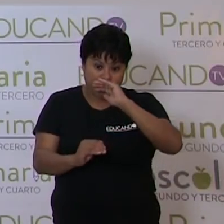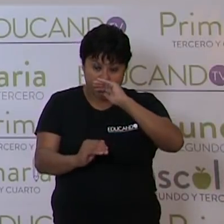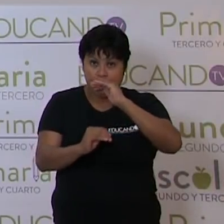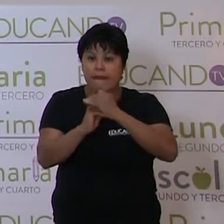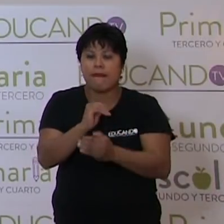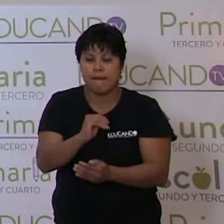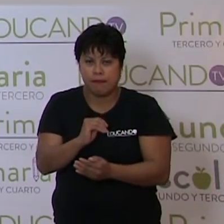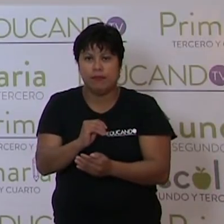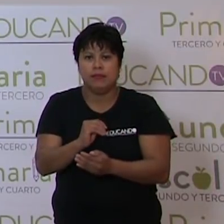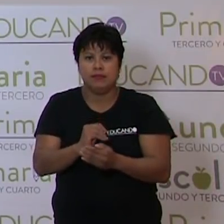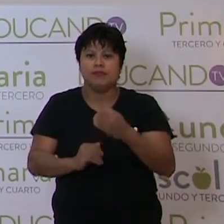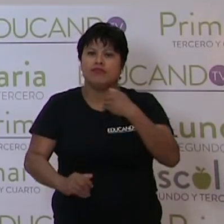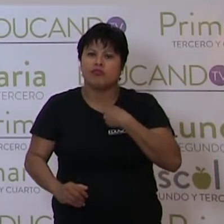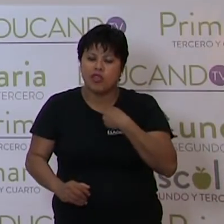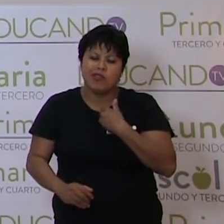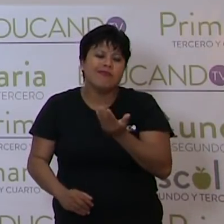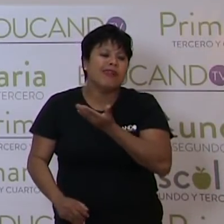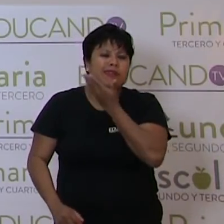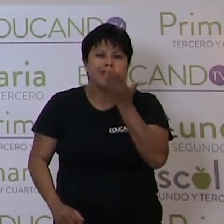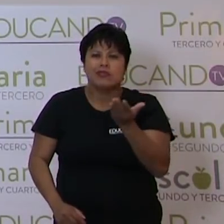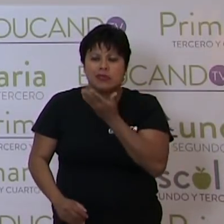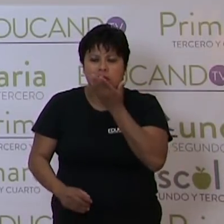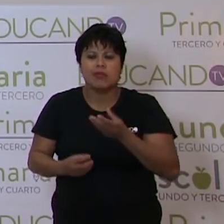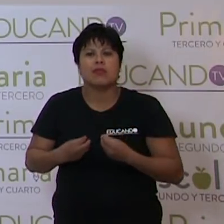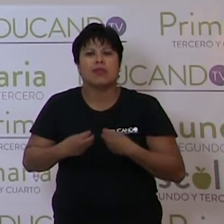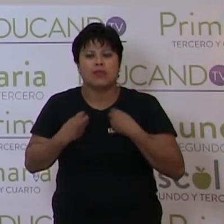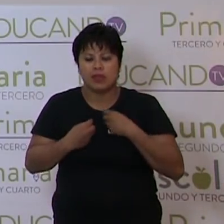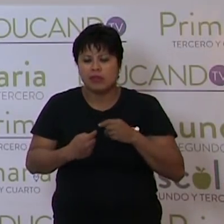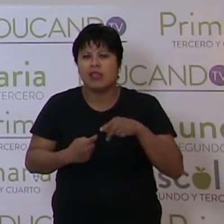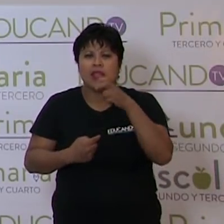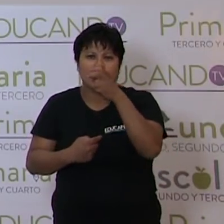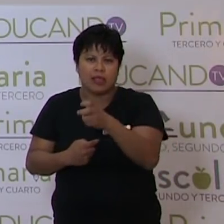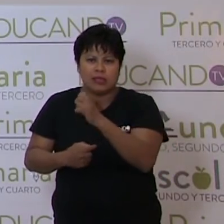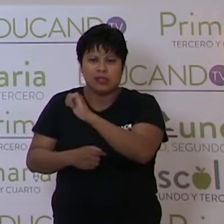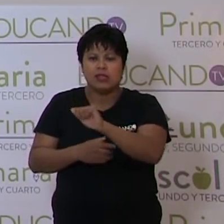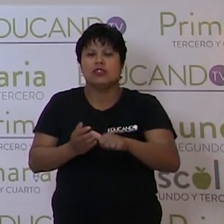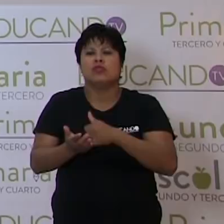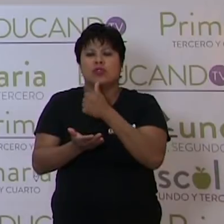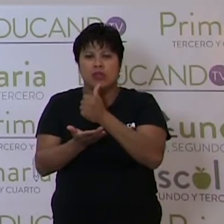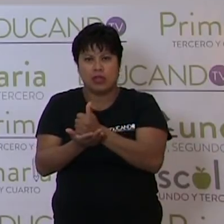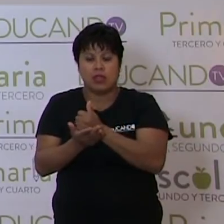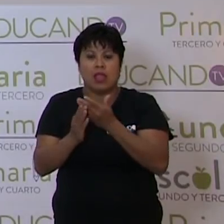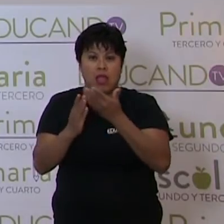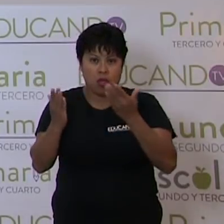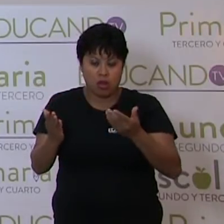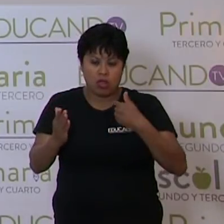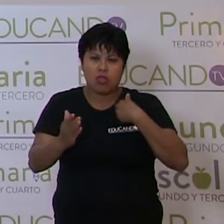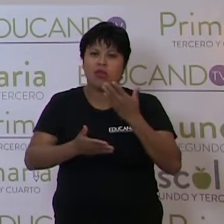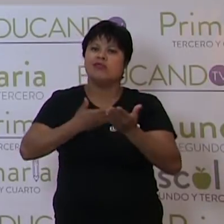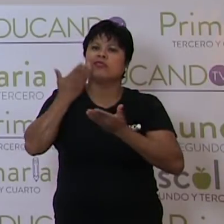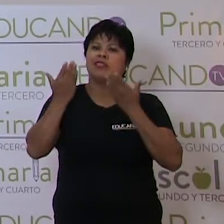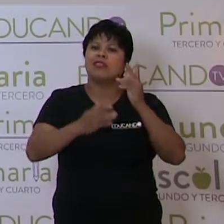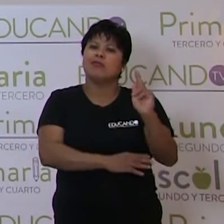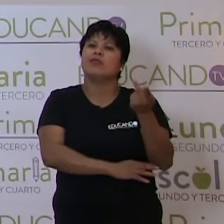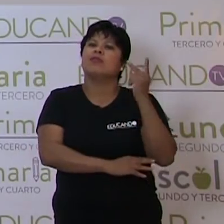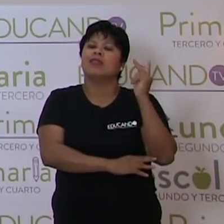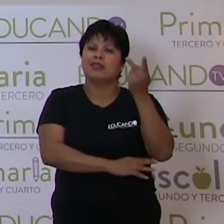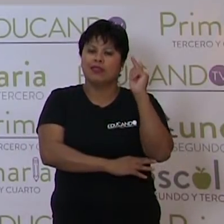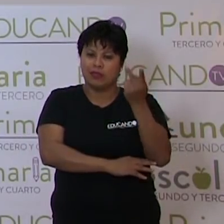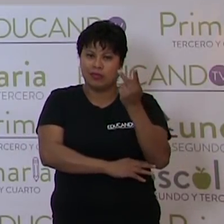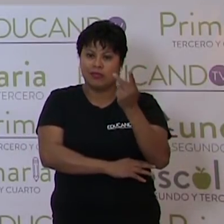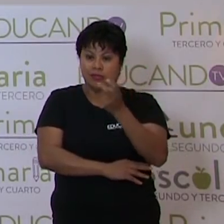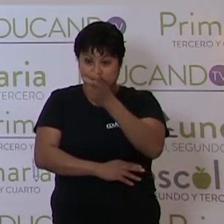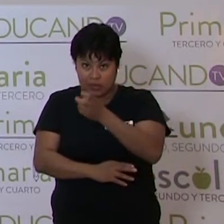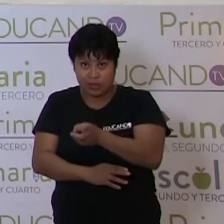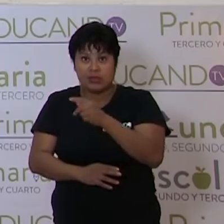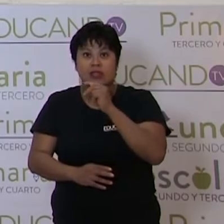Finalmente, me acostumbré a vivir en esa ciudad. Ahora soy estudiante de preparatoria. Es un